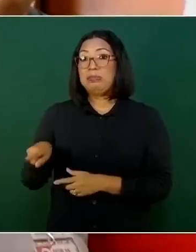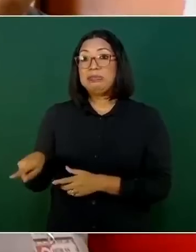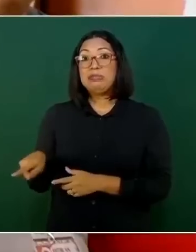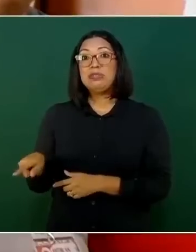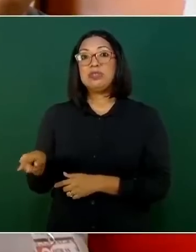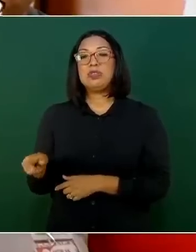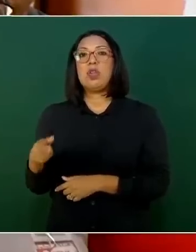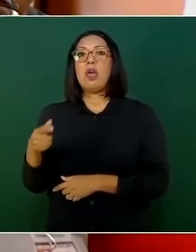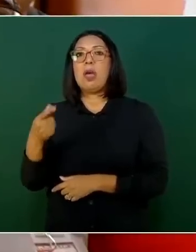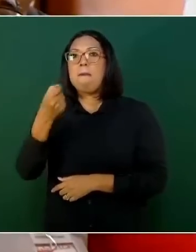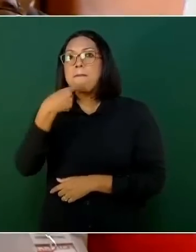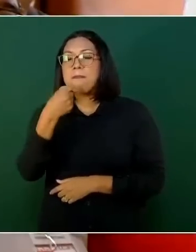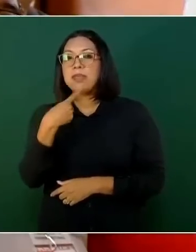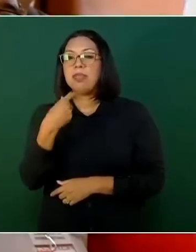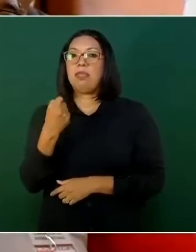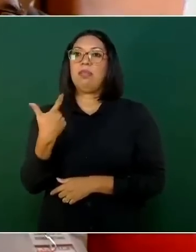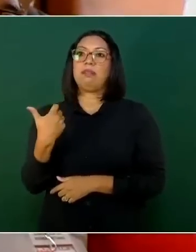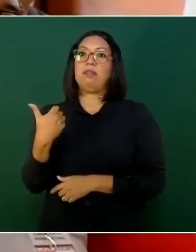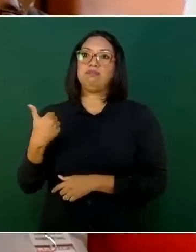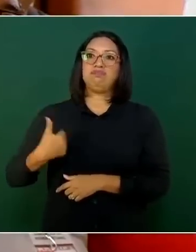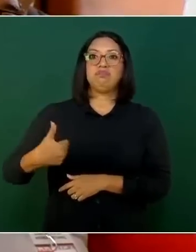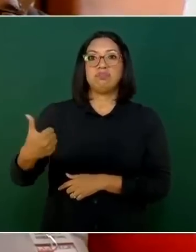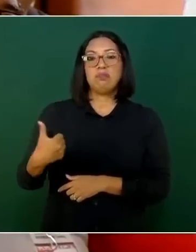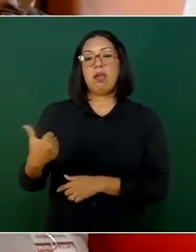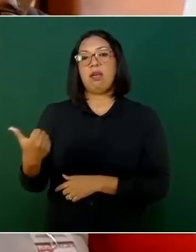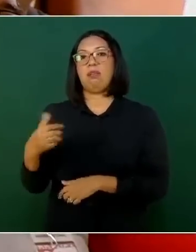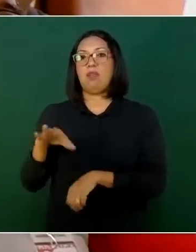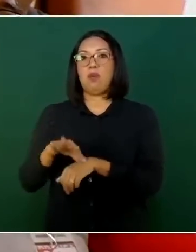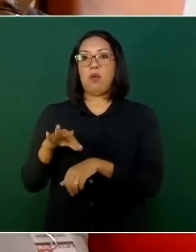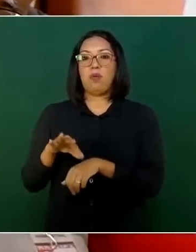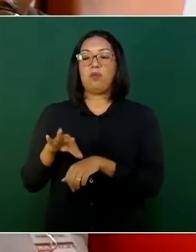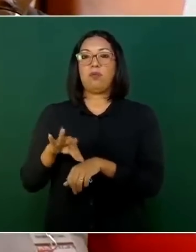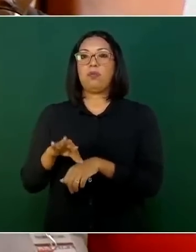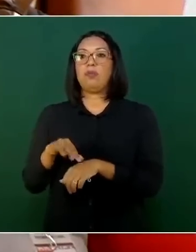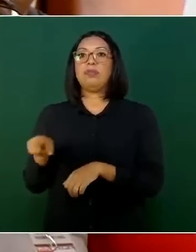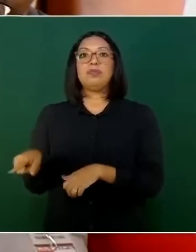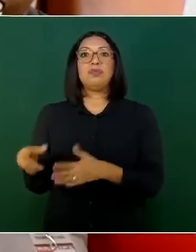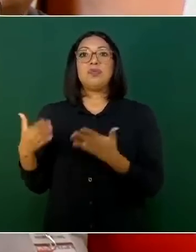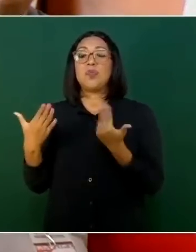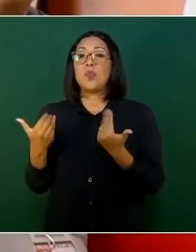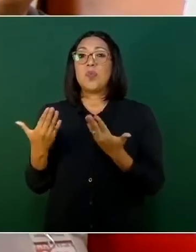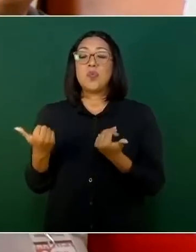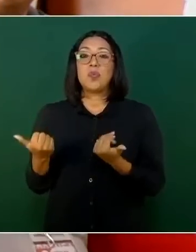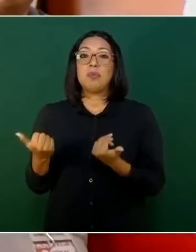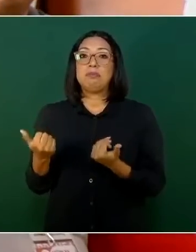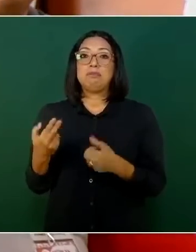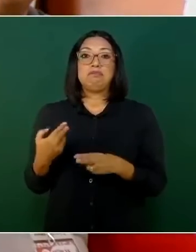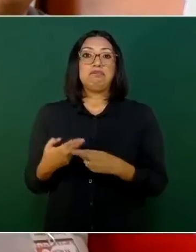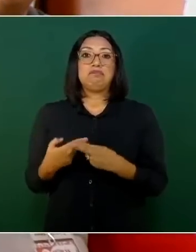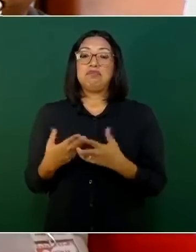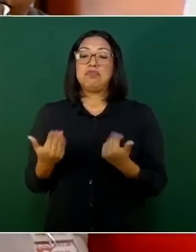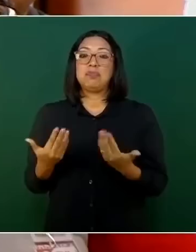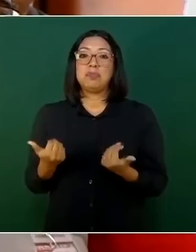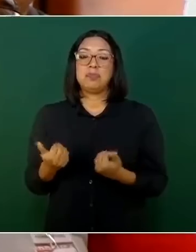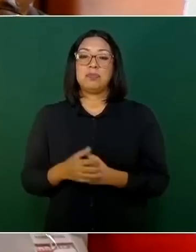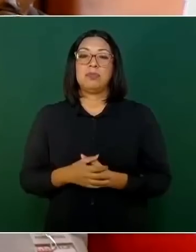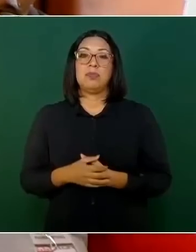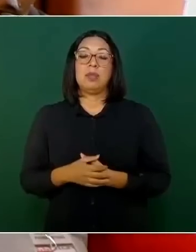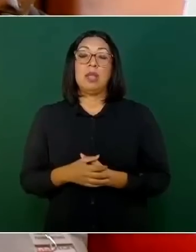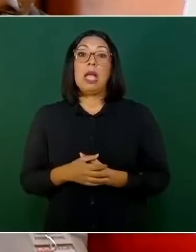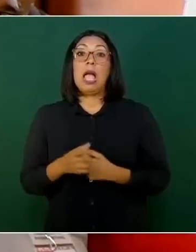sus traslados, para la atención médica. Ahora mismo las enfermeras tienen que llevar hasta su alcohol